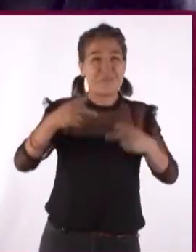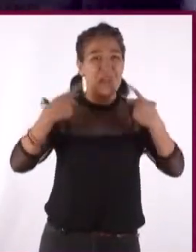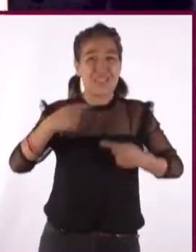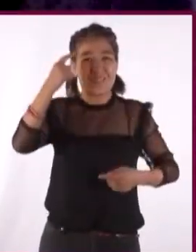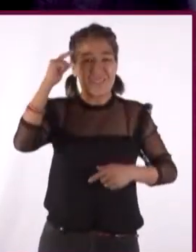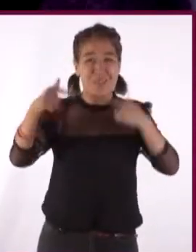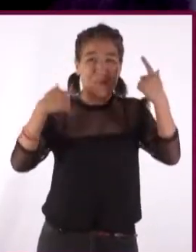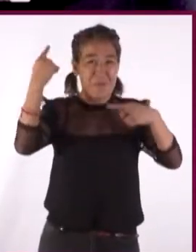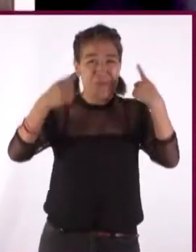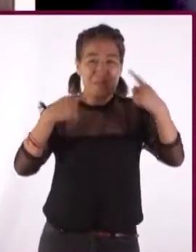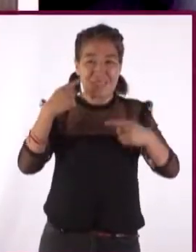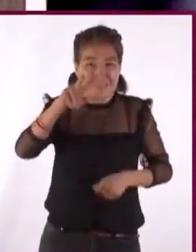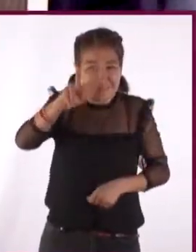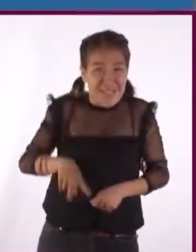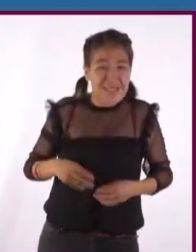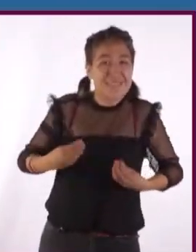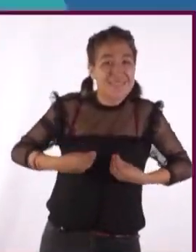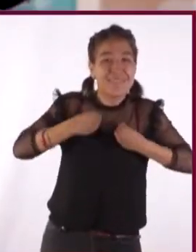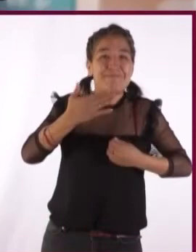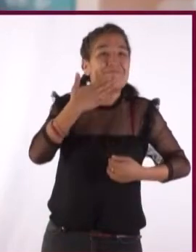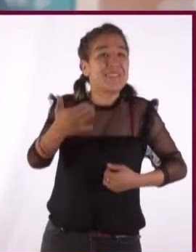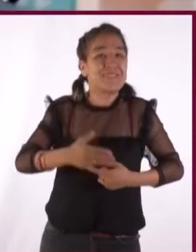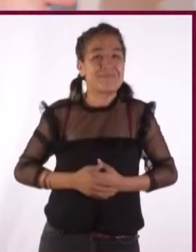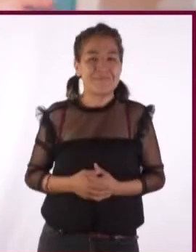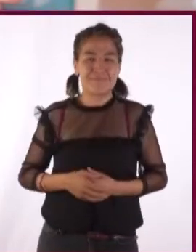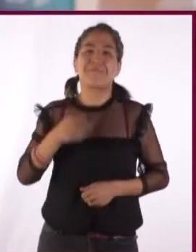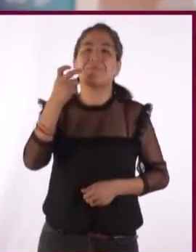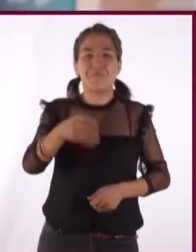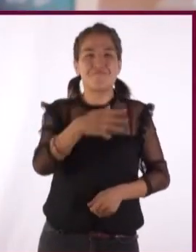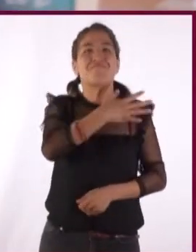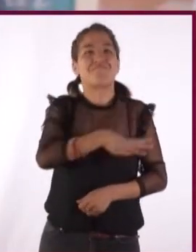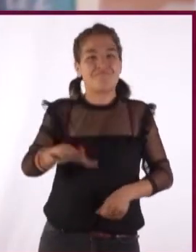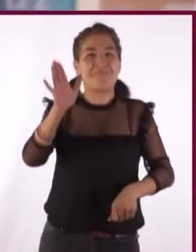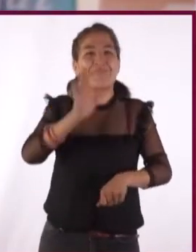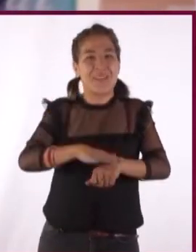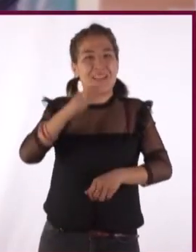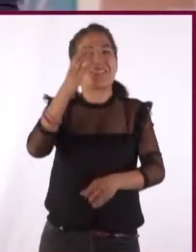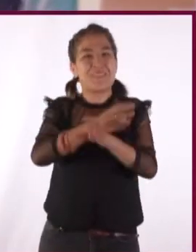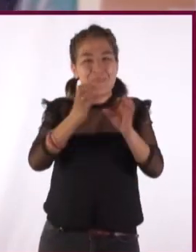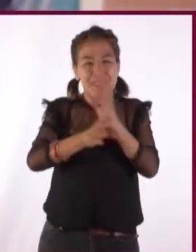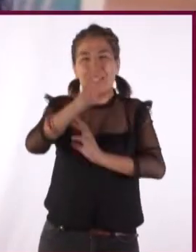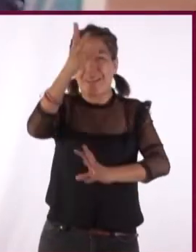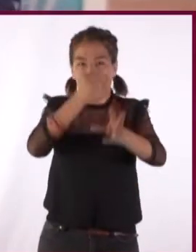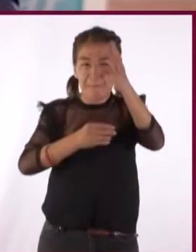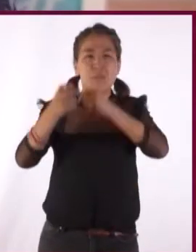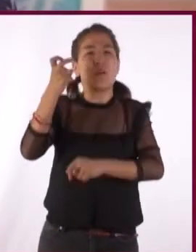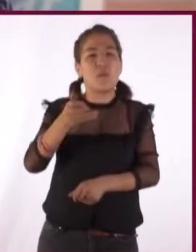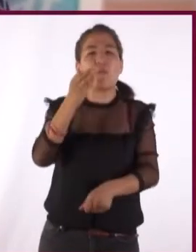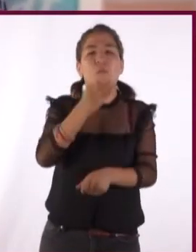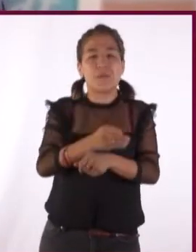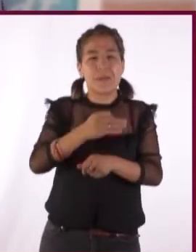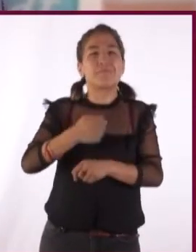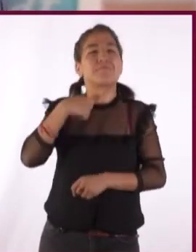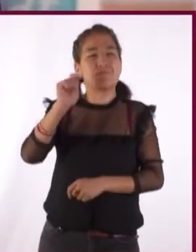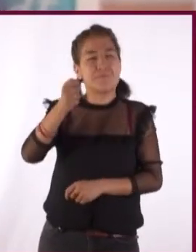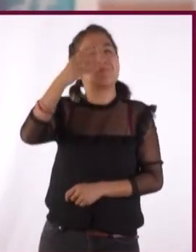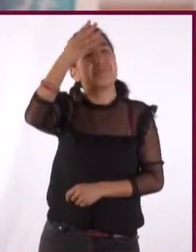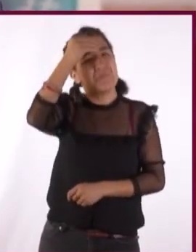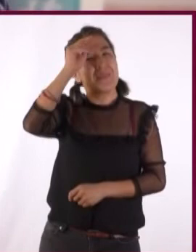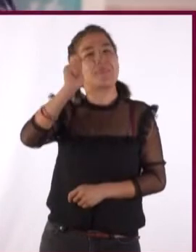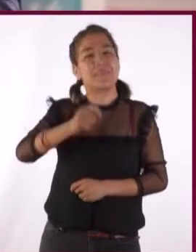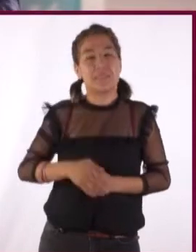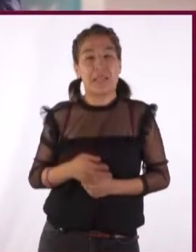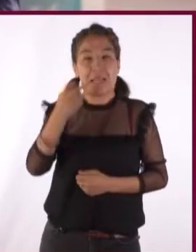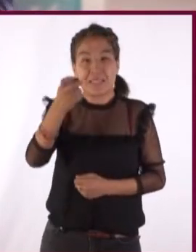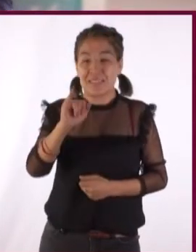no tiene sentido. Como siempre es impresionante lo que podemos aprender cada día, ¿no? En este programa yo me quedo como